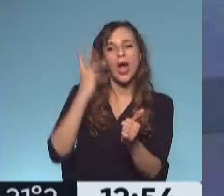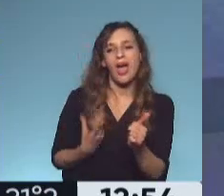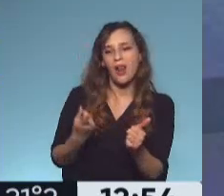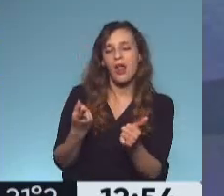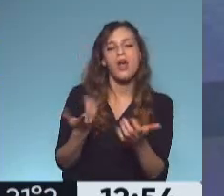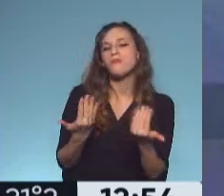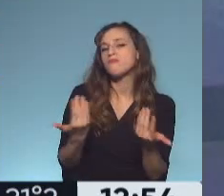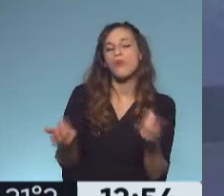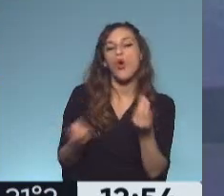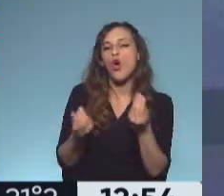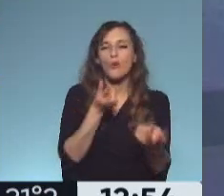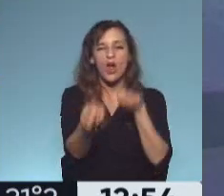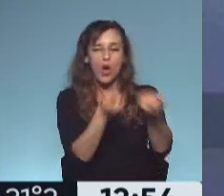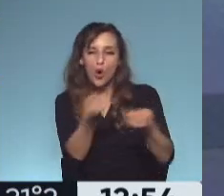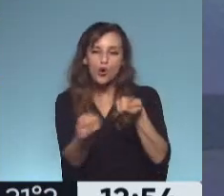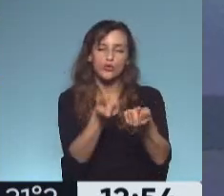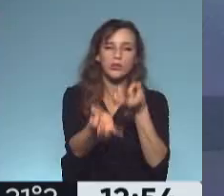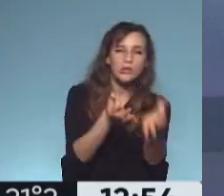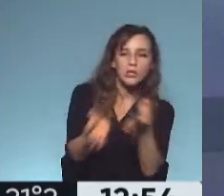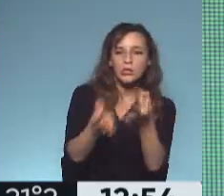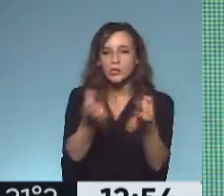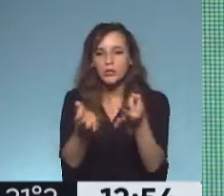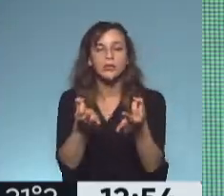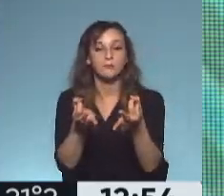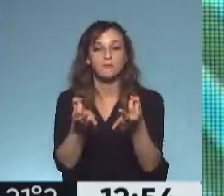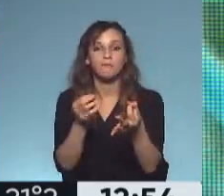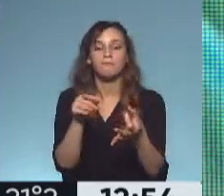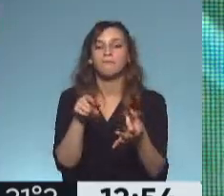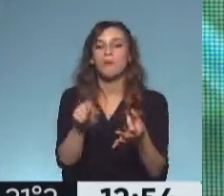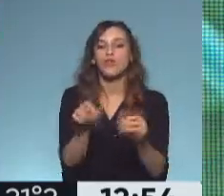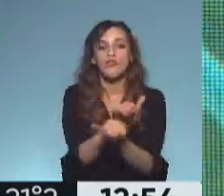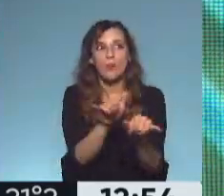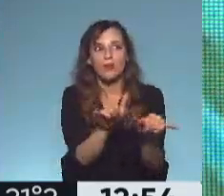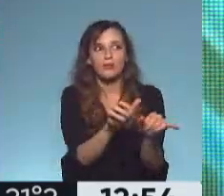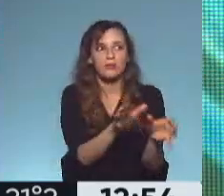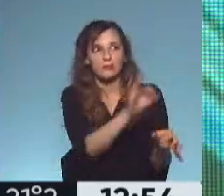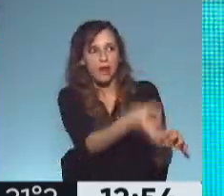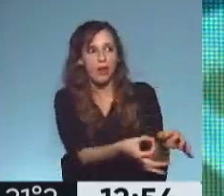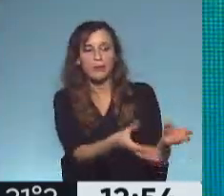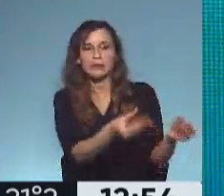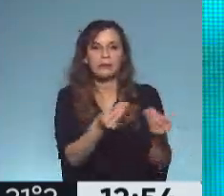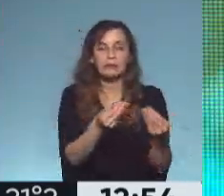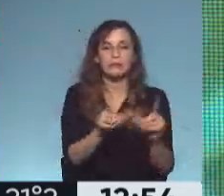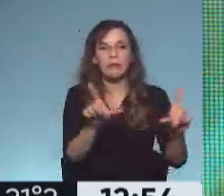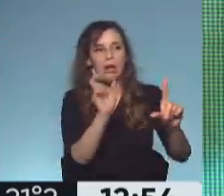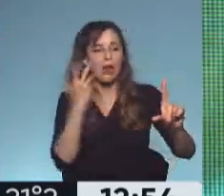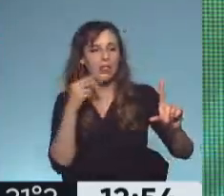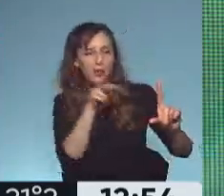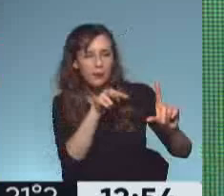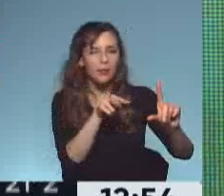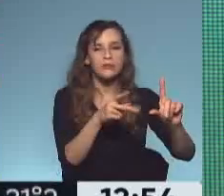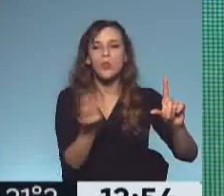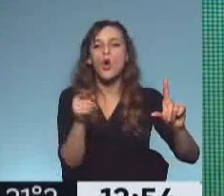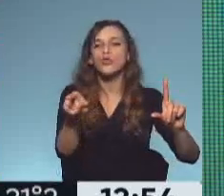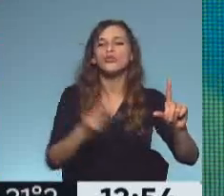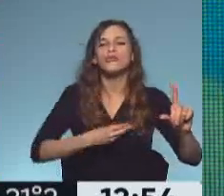y de muchos días en Moscú, en Rusia? Digo, la información te llegaba, vos veías los medios argentinos desde allá. ¿De qué manera te podías